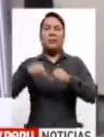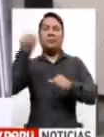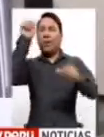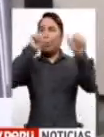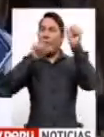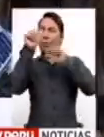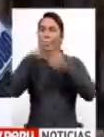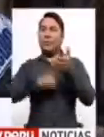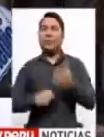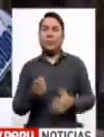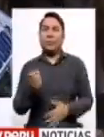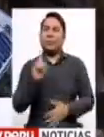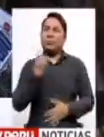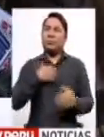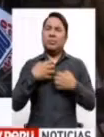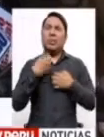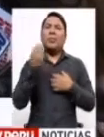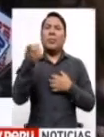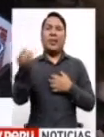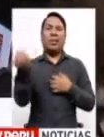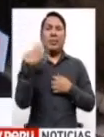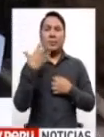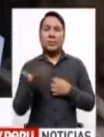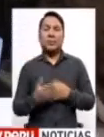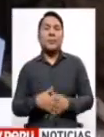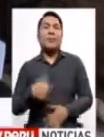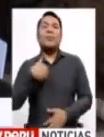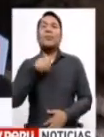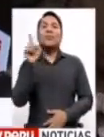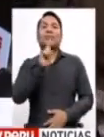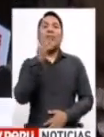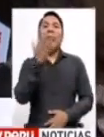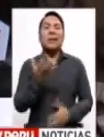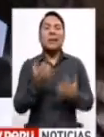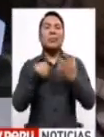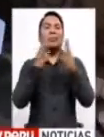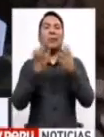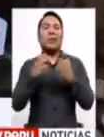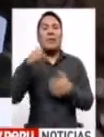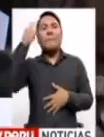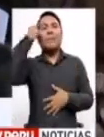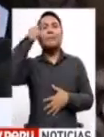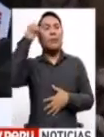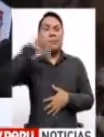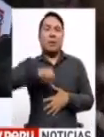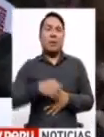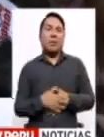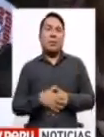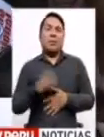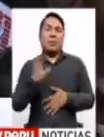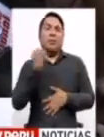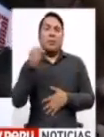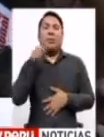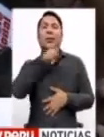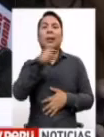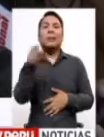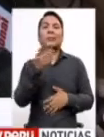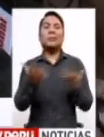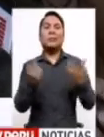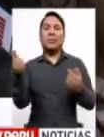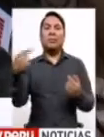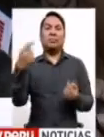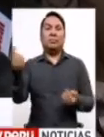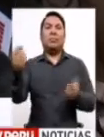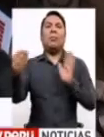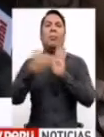dudas. Yo no quiero pensar mal y creer que ya esto simplemente es un montaje y que la